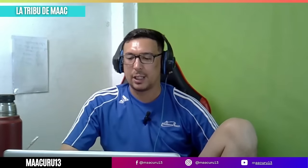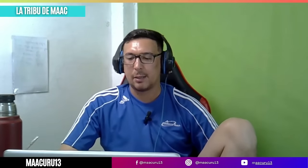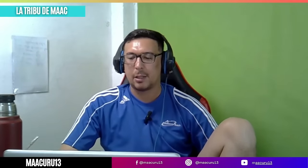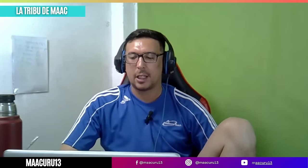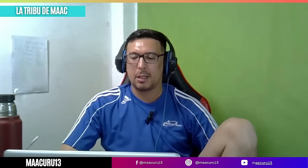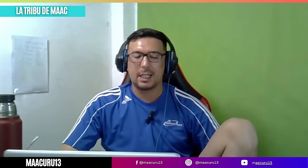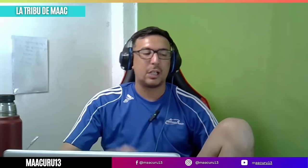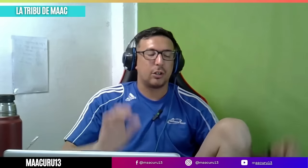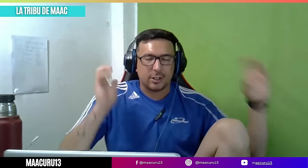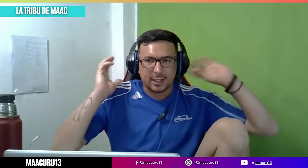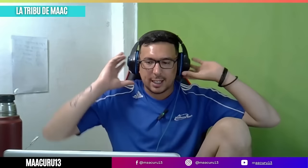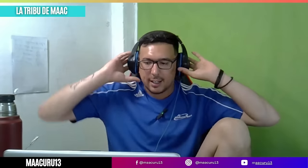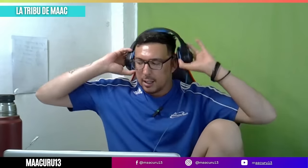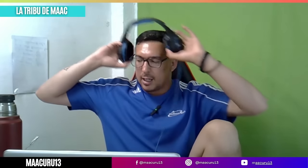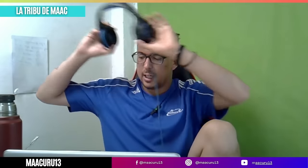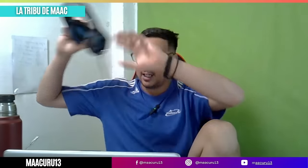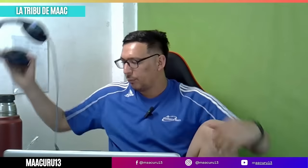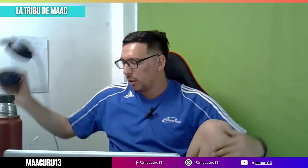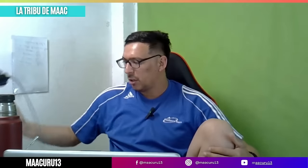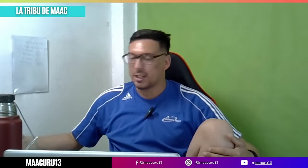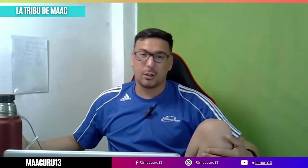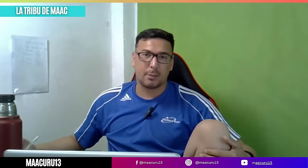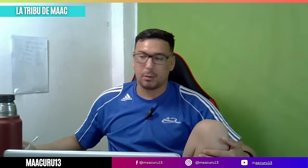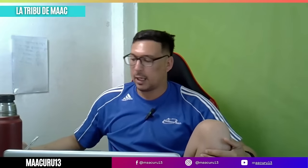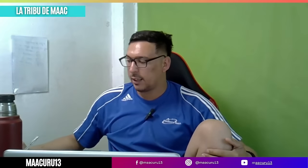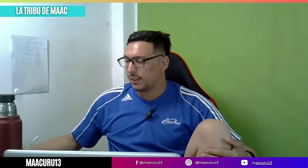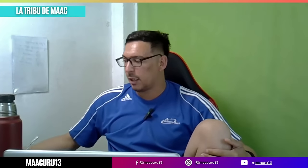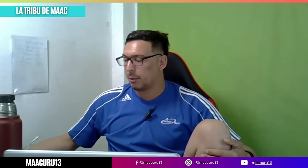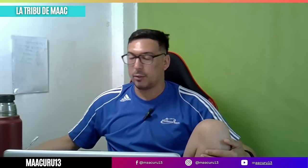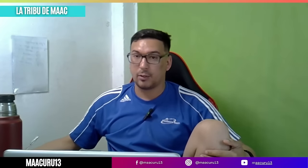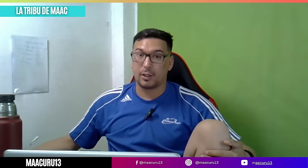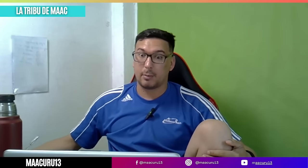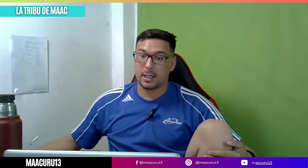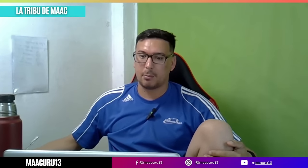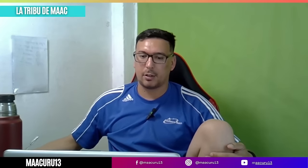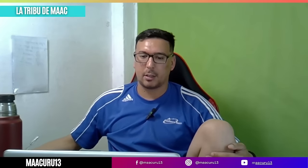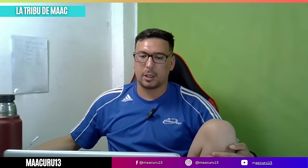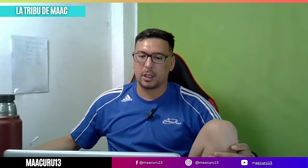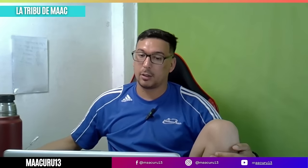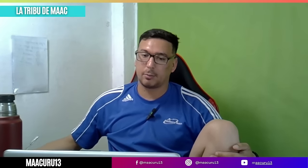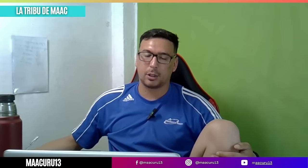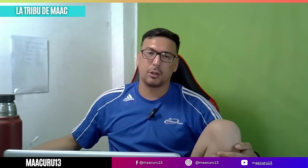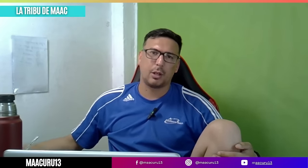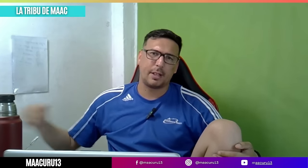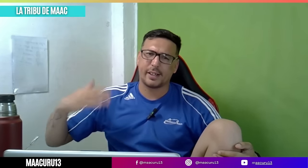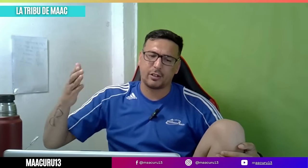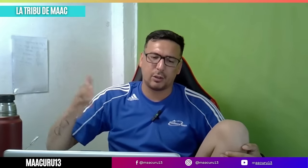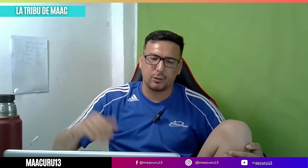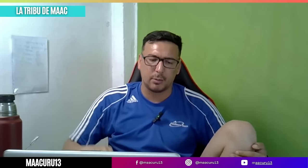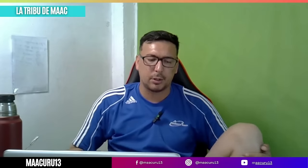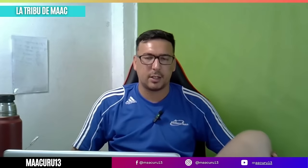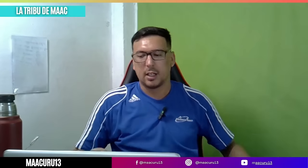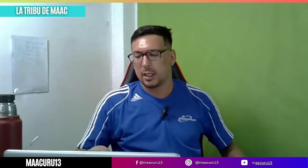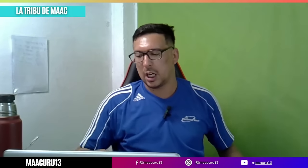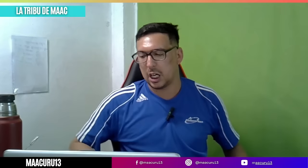de meterme en líos. Así que nada. Raro que ponga strike, pero bueno, fueron varias las personas que me dijeron, porque yo había reaccionado hace un